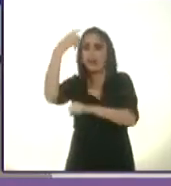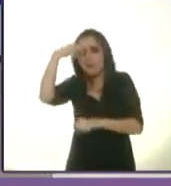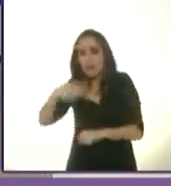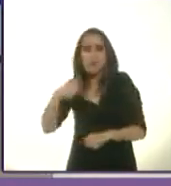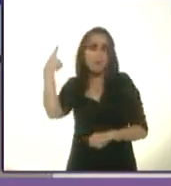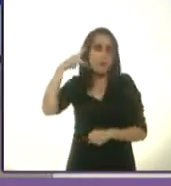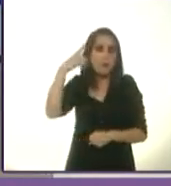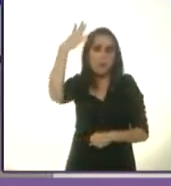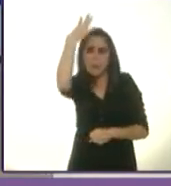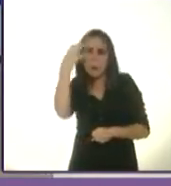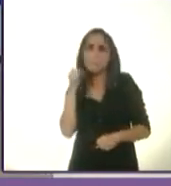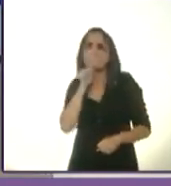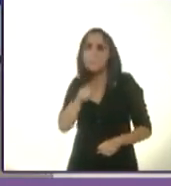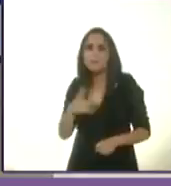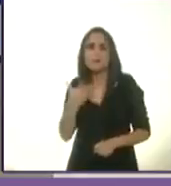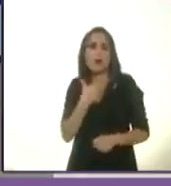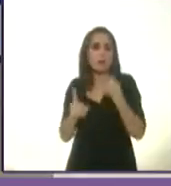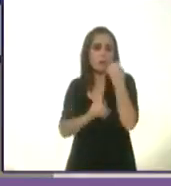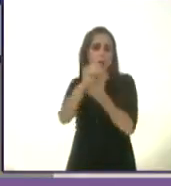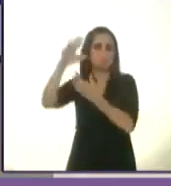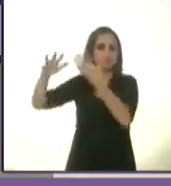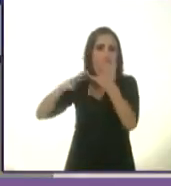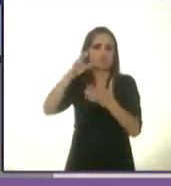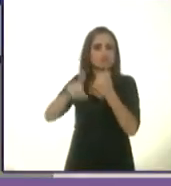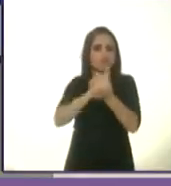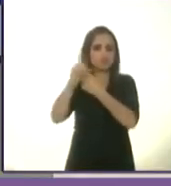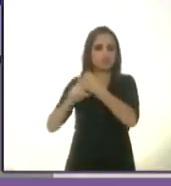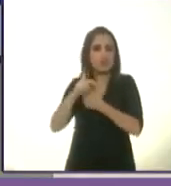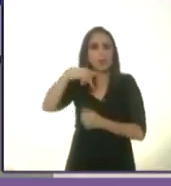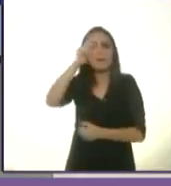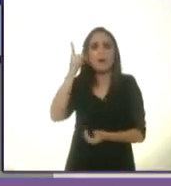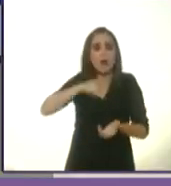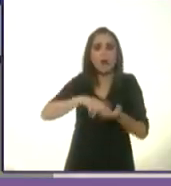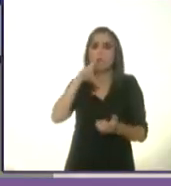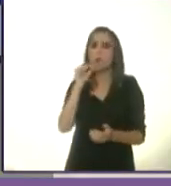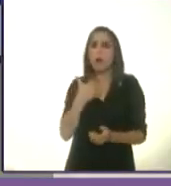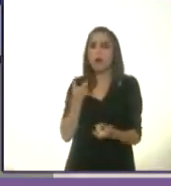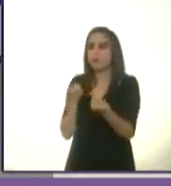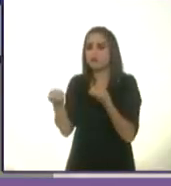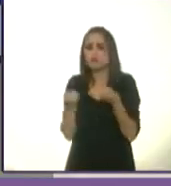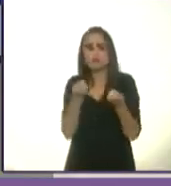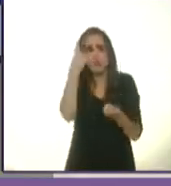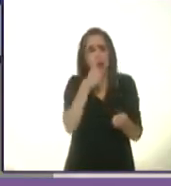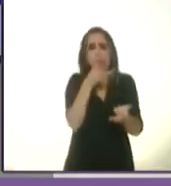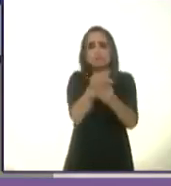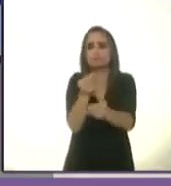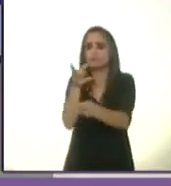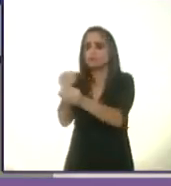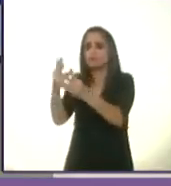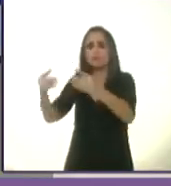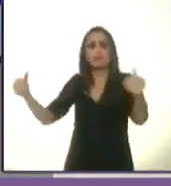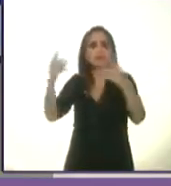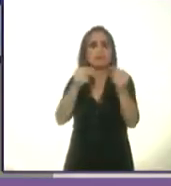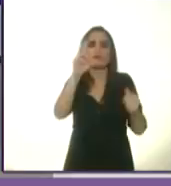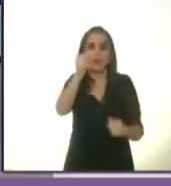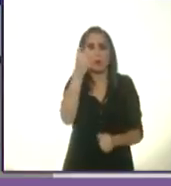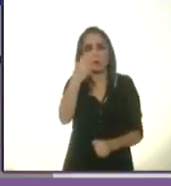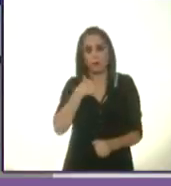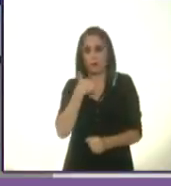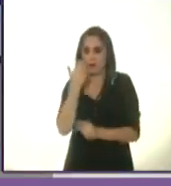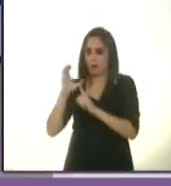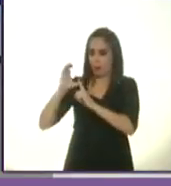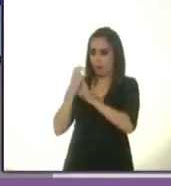y morelos y sin embargo no tenemos ningún espacio de coordinación para resolverlos por eso voy a crear un organismo de coordinación